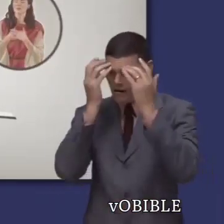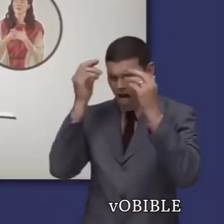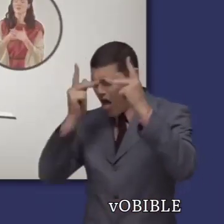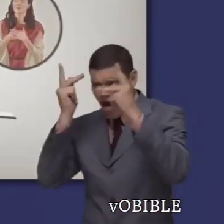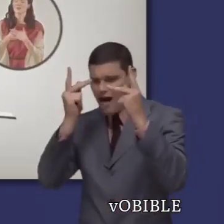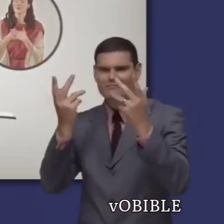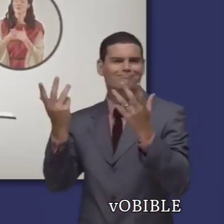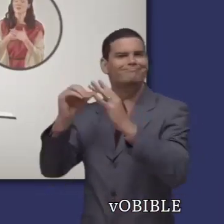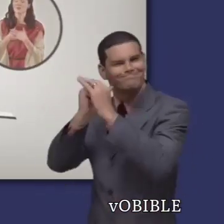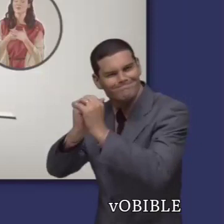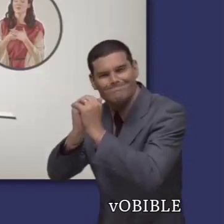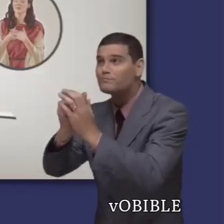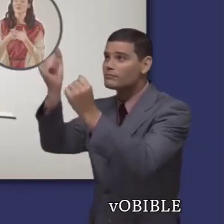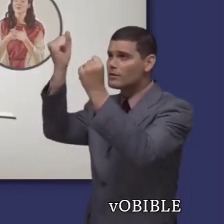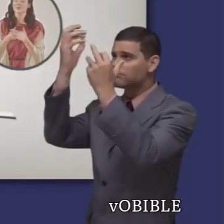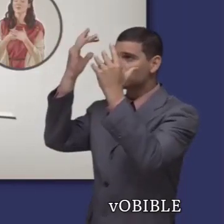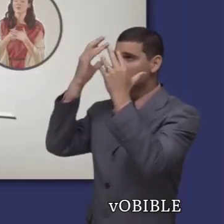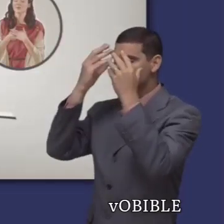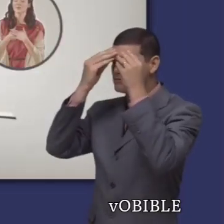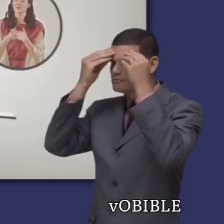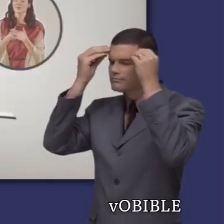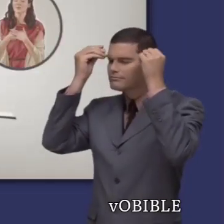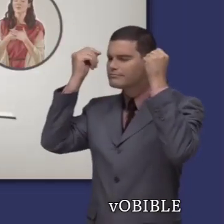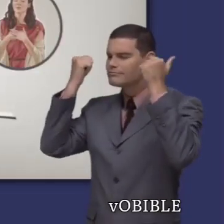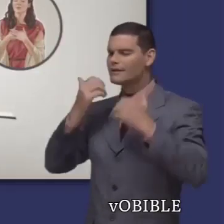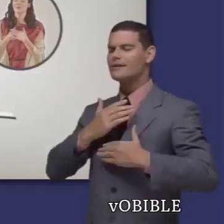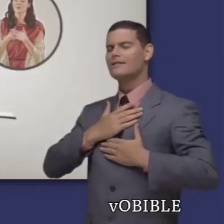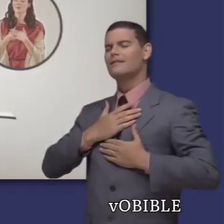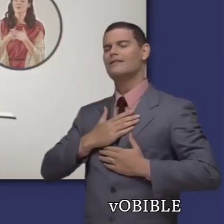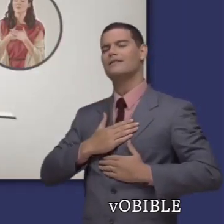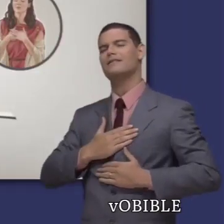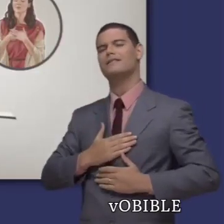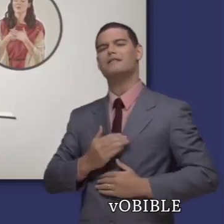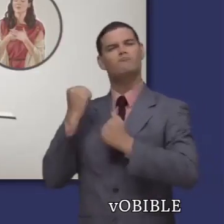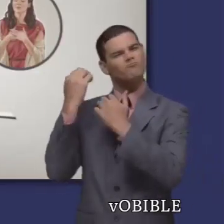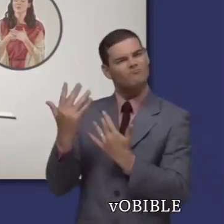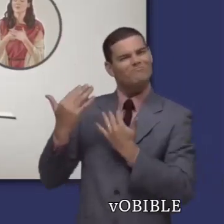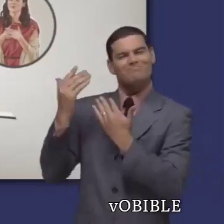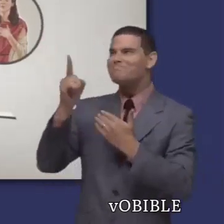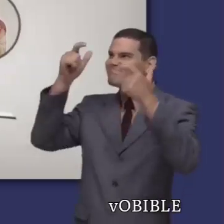Dios da verdadera paz a quienes le oran con sinceridad mientras esperan el reino.